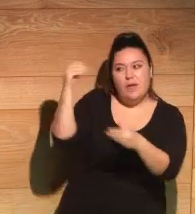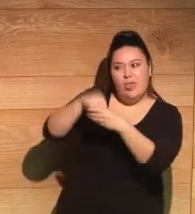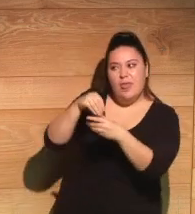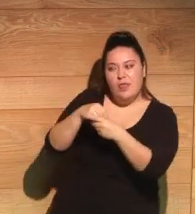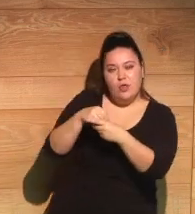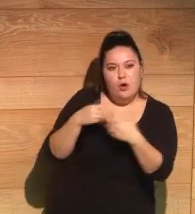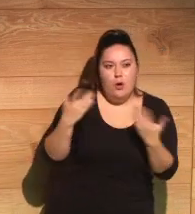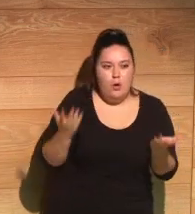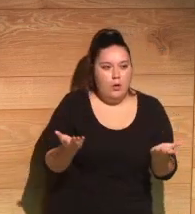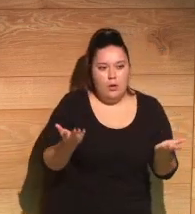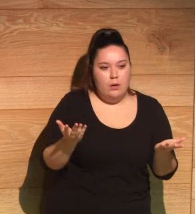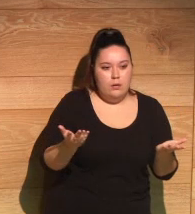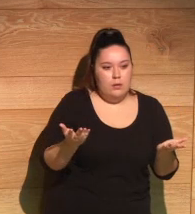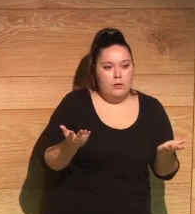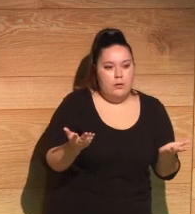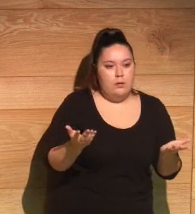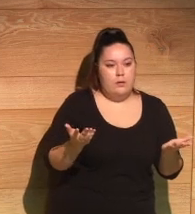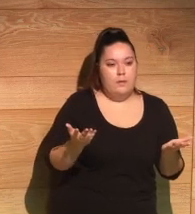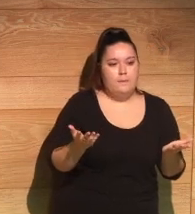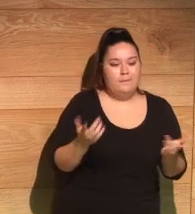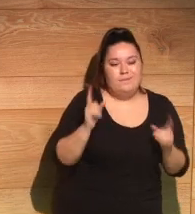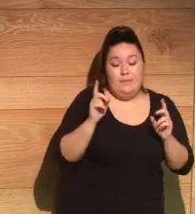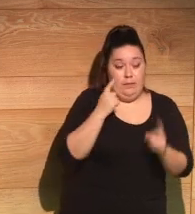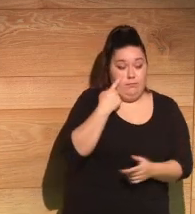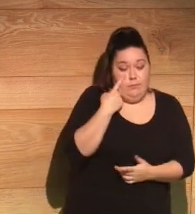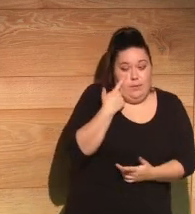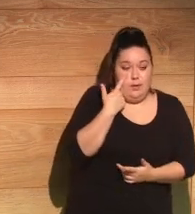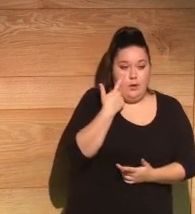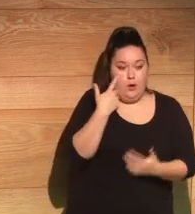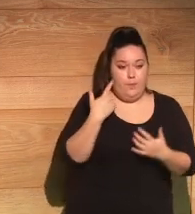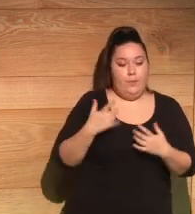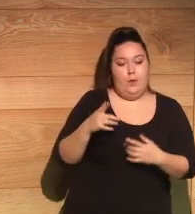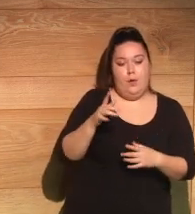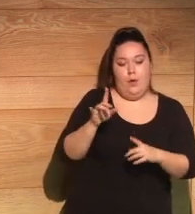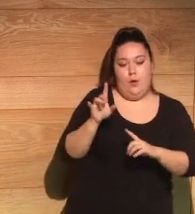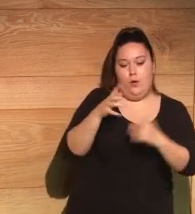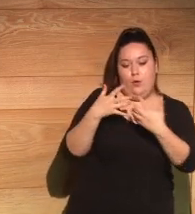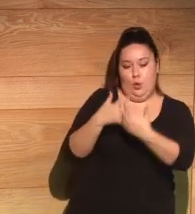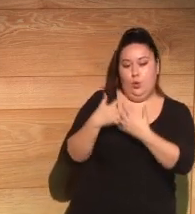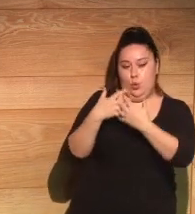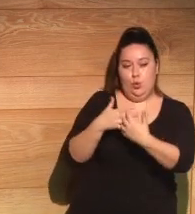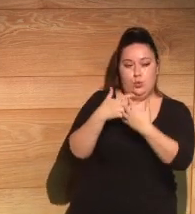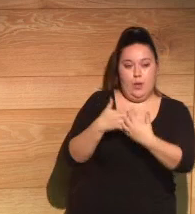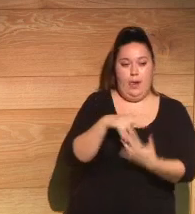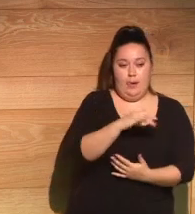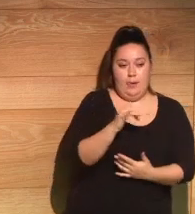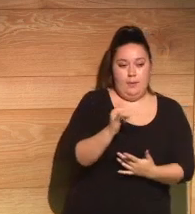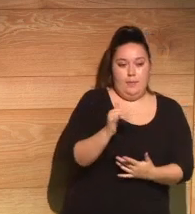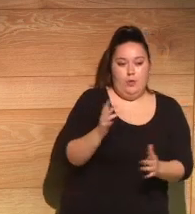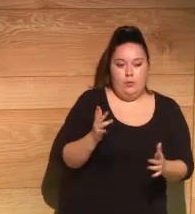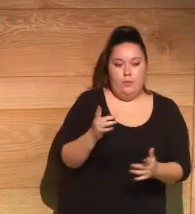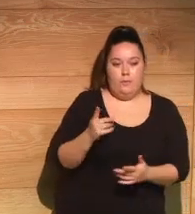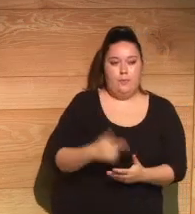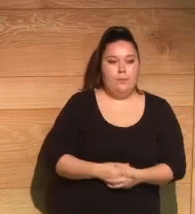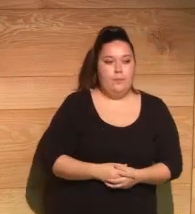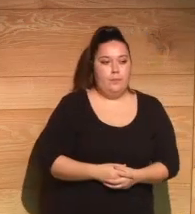humanidades en este, bueno, aparente conflicto generacional que podamos estar viviendo, que se pueda dar a lo largo de la